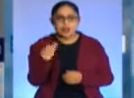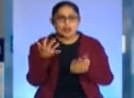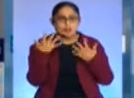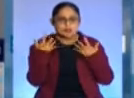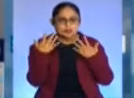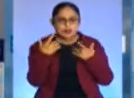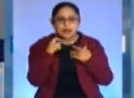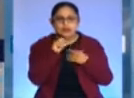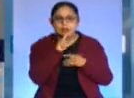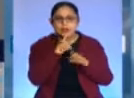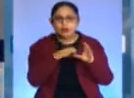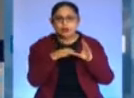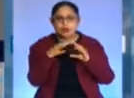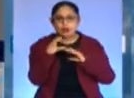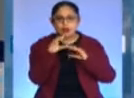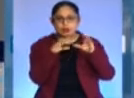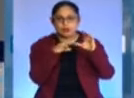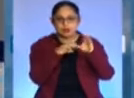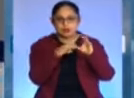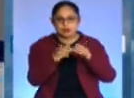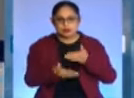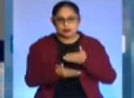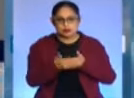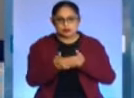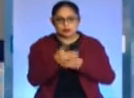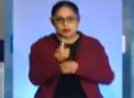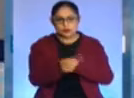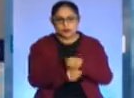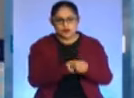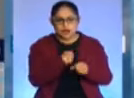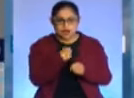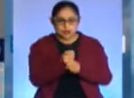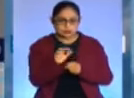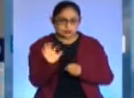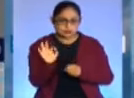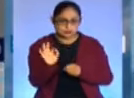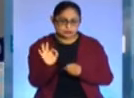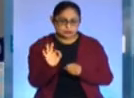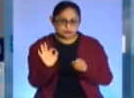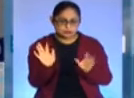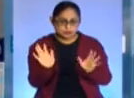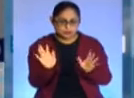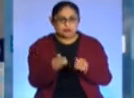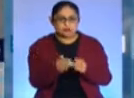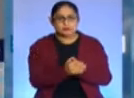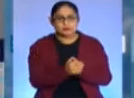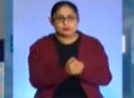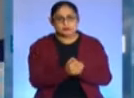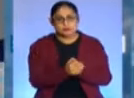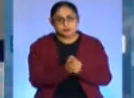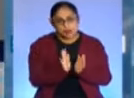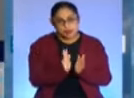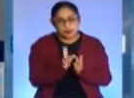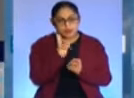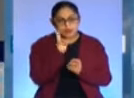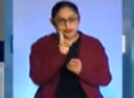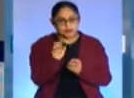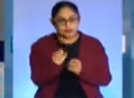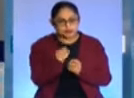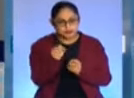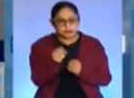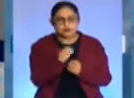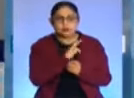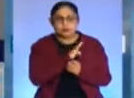Apatzingán-Cualcomán? Próximo año, sí. Nos va, como pensamos, se